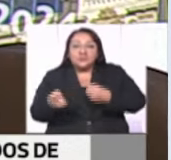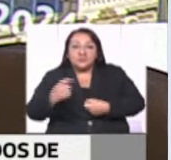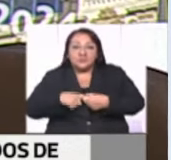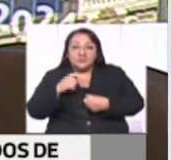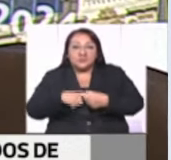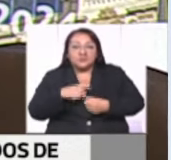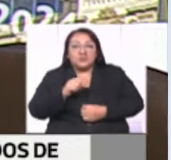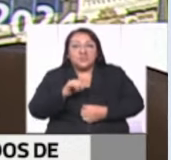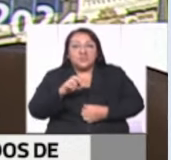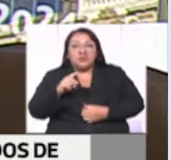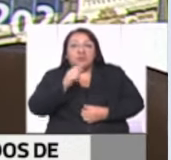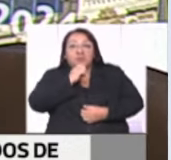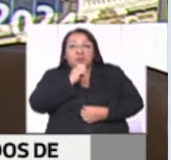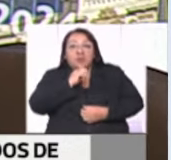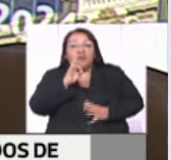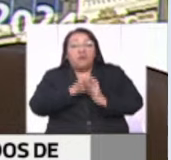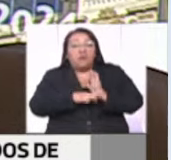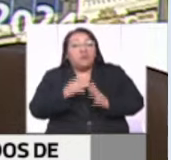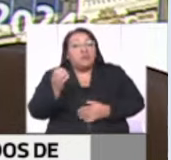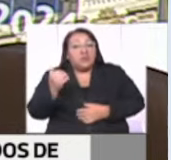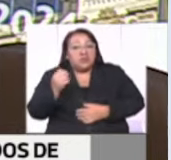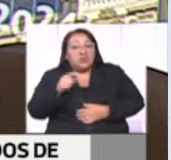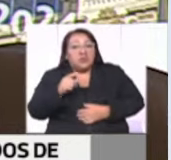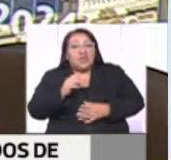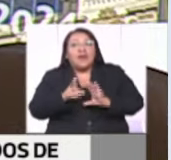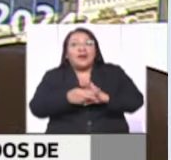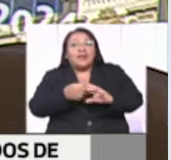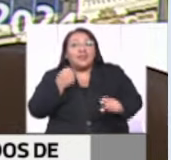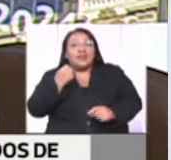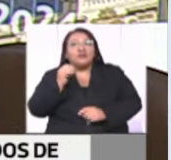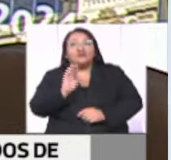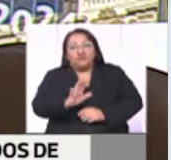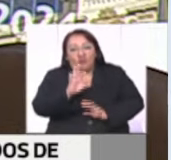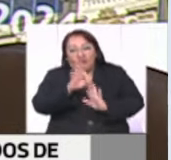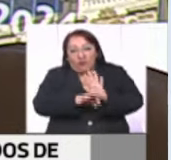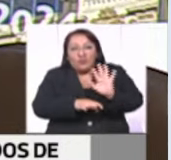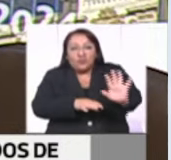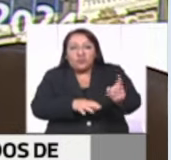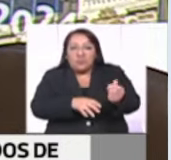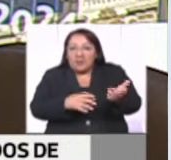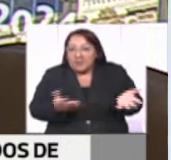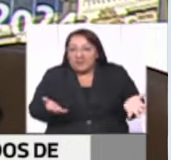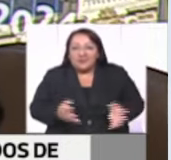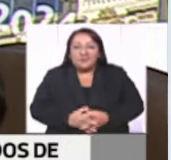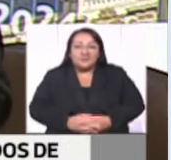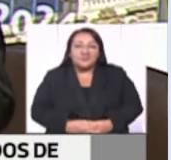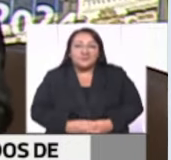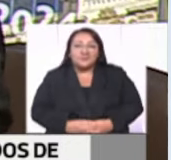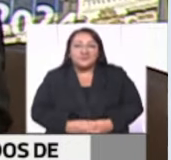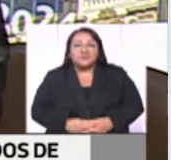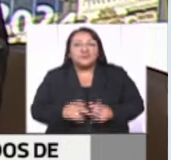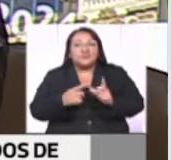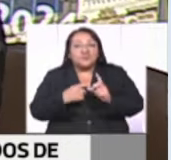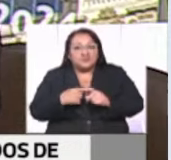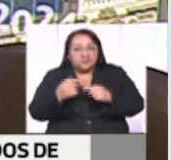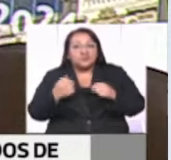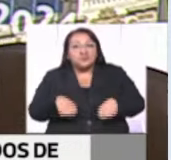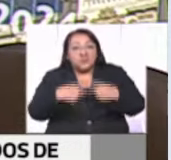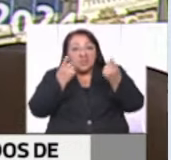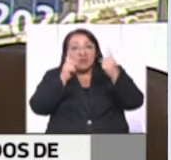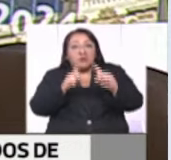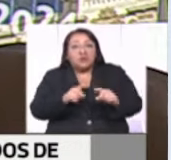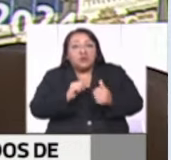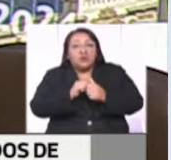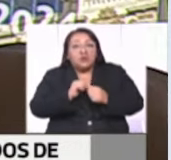al sistema privado de administración de fondos de pensiones el retiro de sus fondos, como bien sabemos. y en consecuencia ratifica